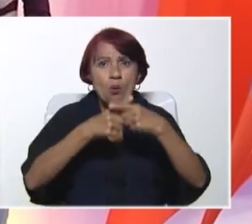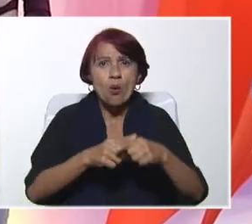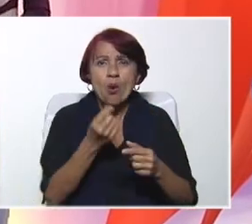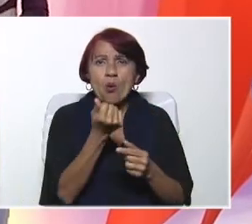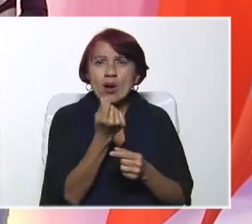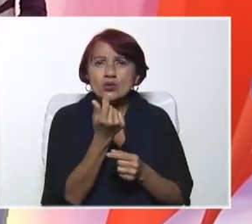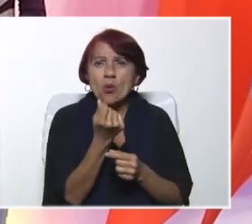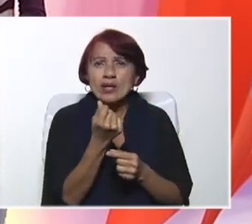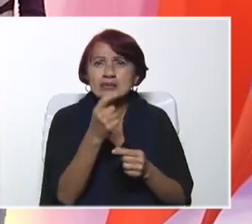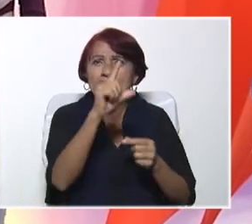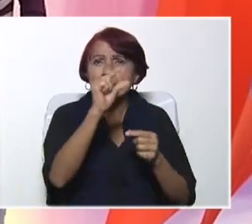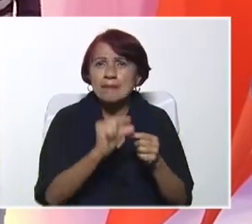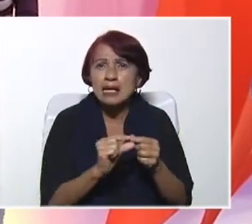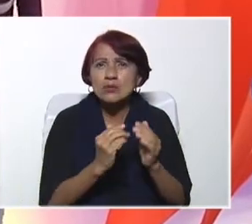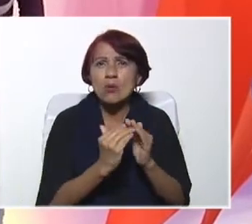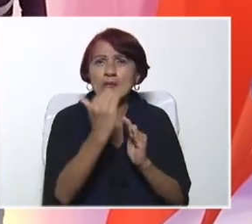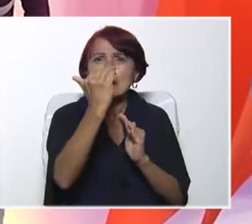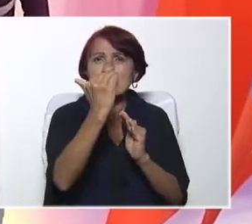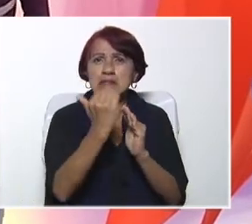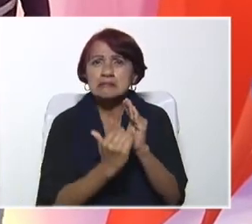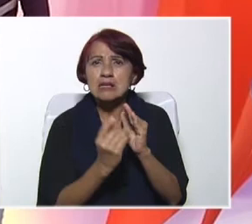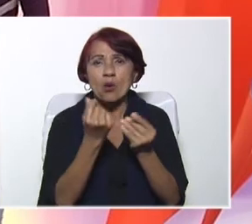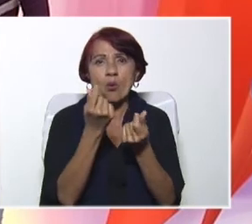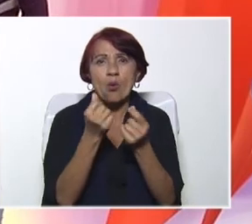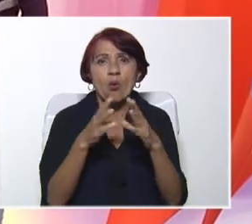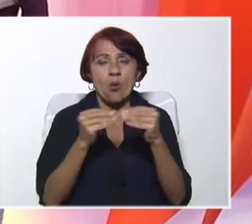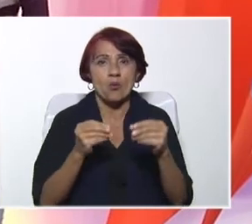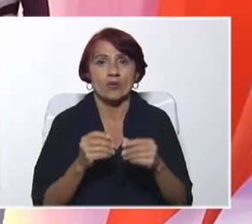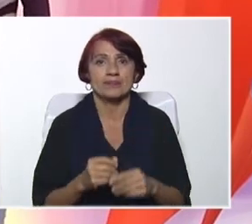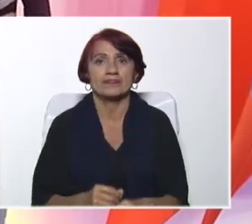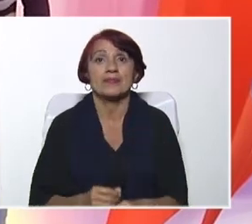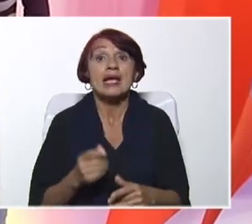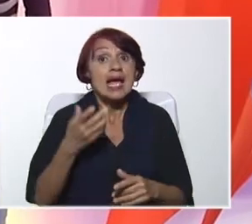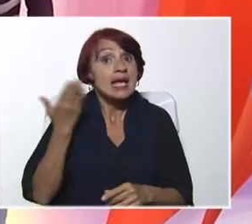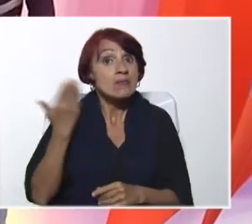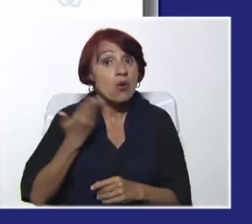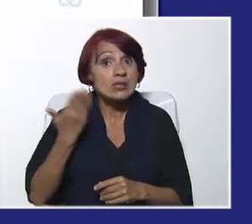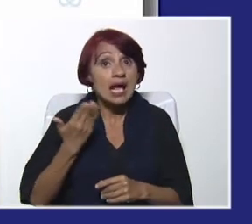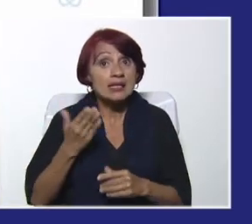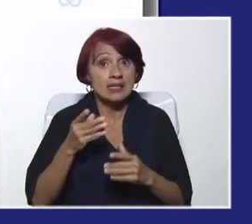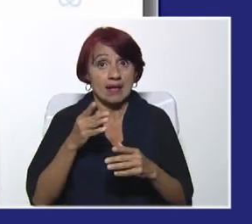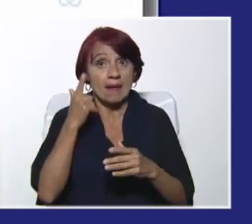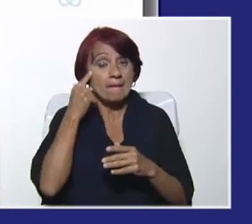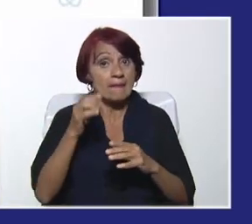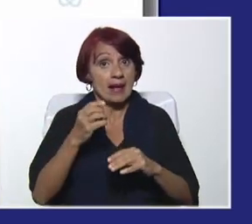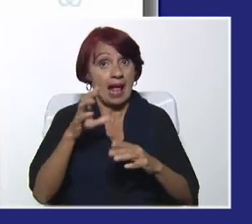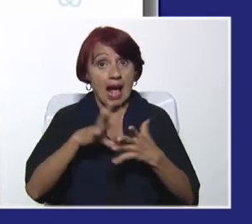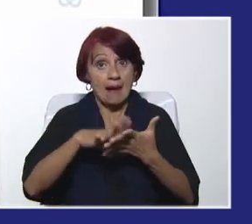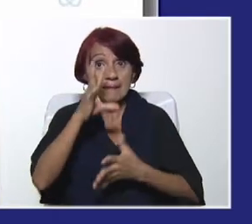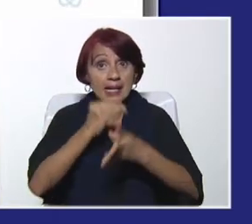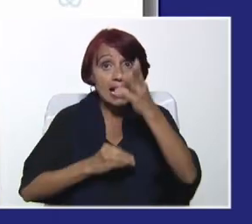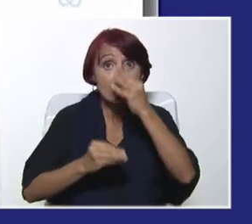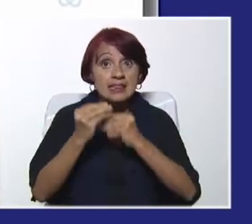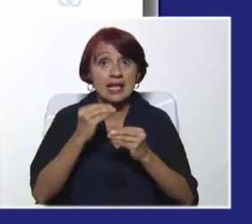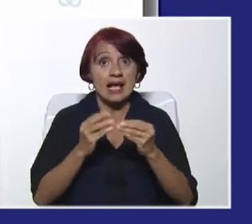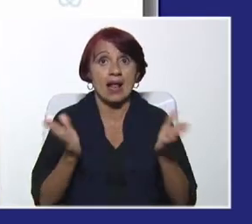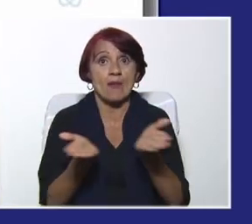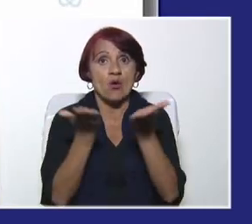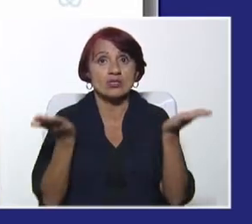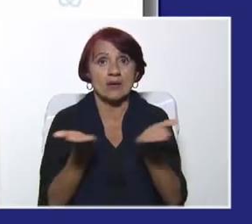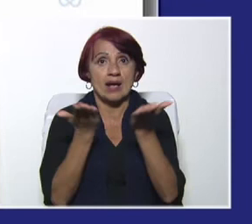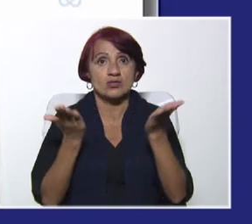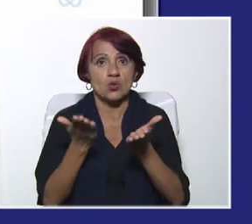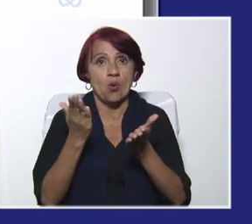vivenciar esos conceptos matemáticos en situaciones cotidianas. Importantísimo favorecer toda esa